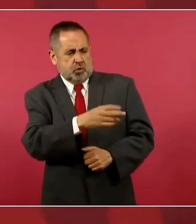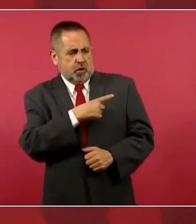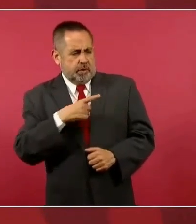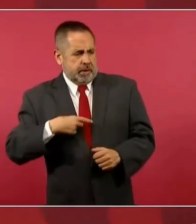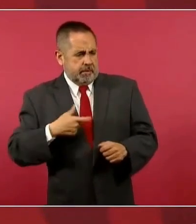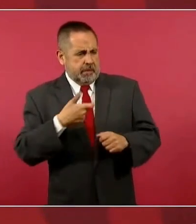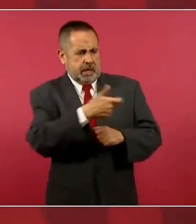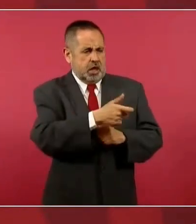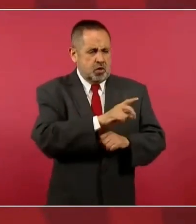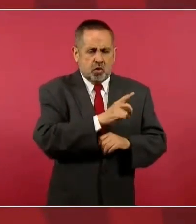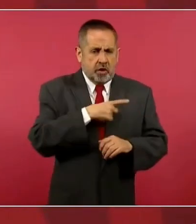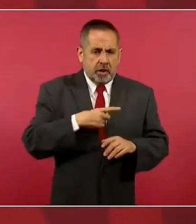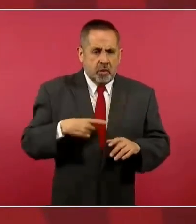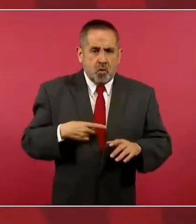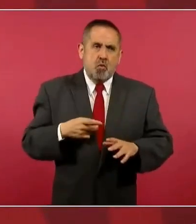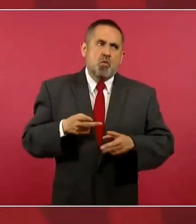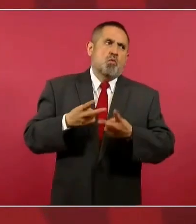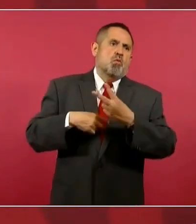como deuda,